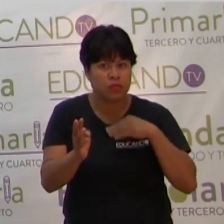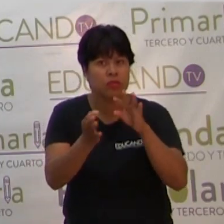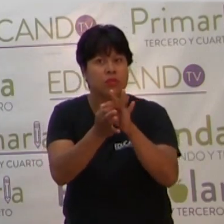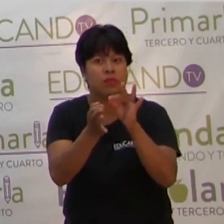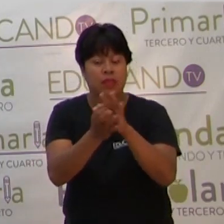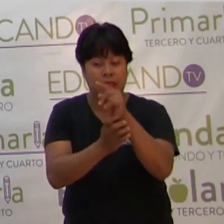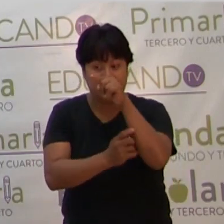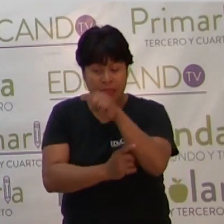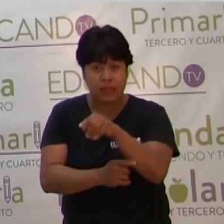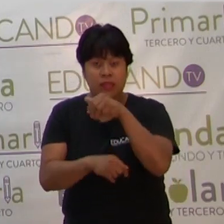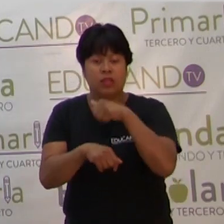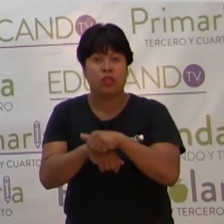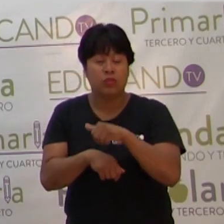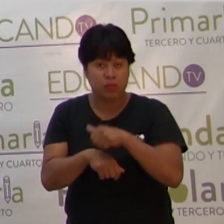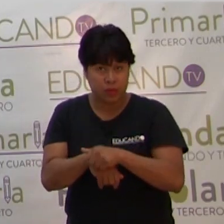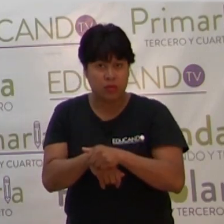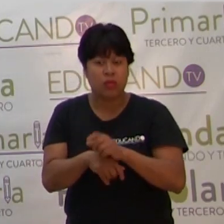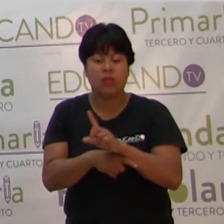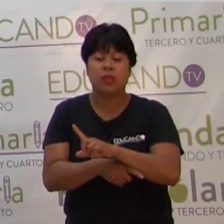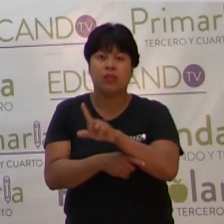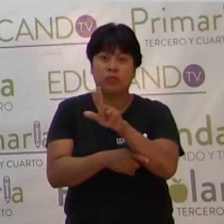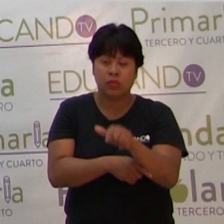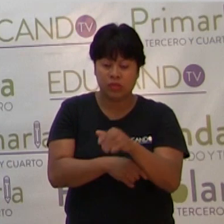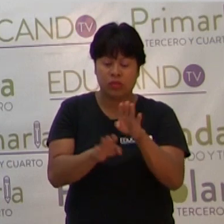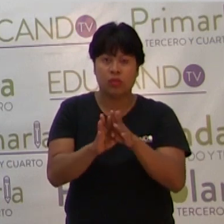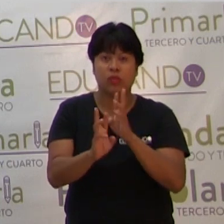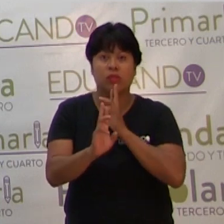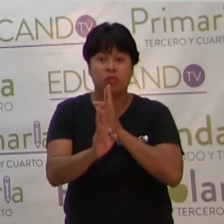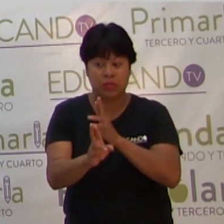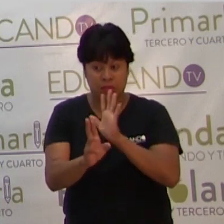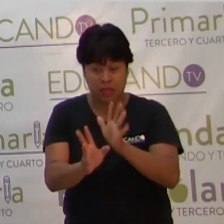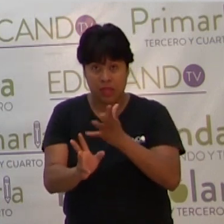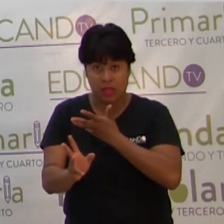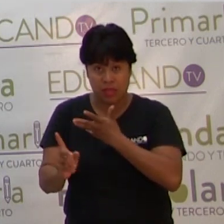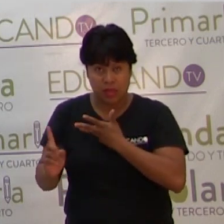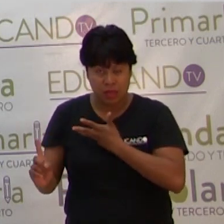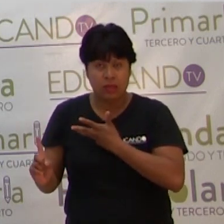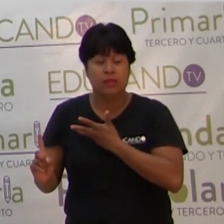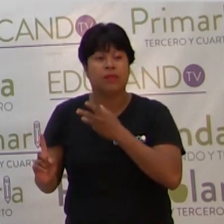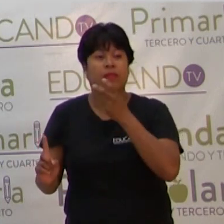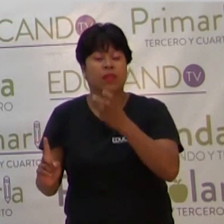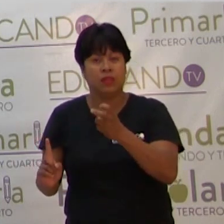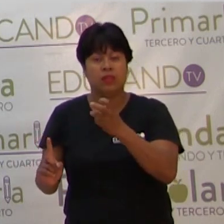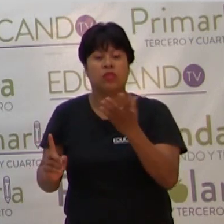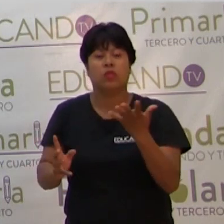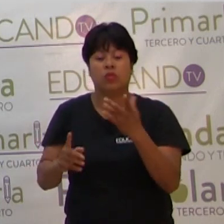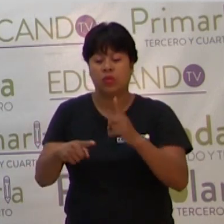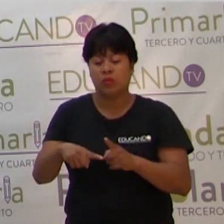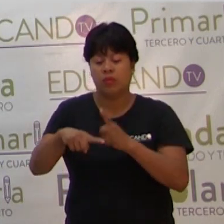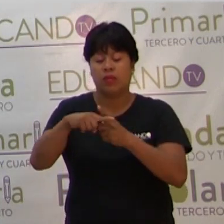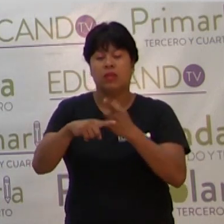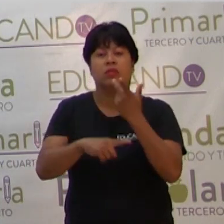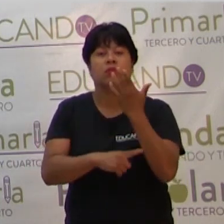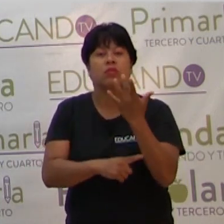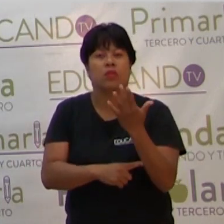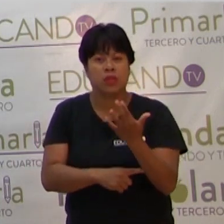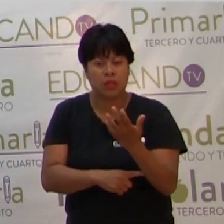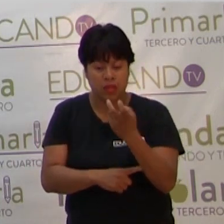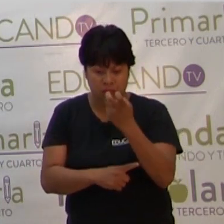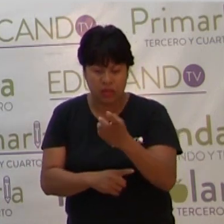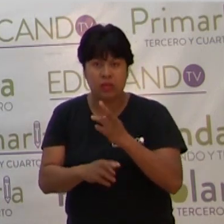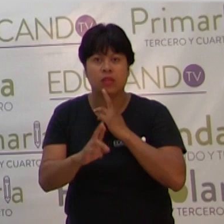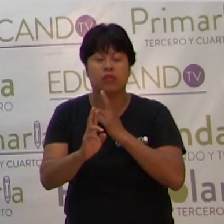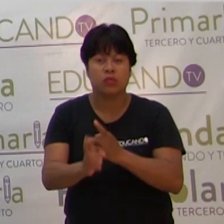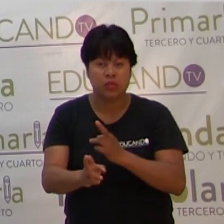a ese número es después del resultado que te salga, le sumas 50, a ese